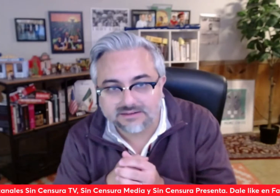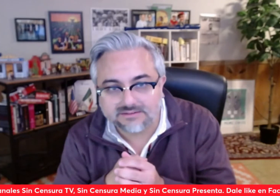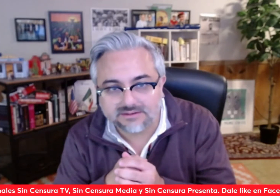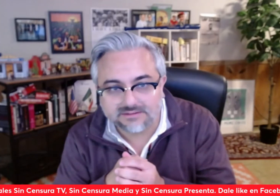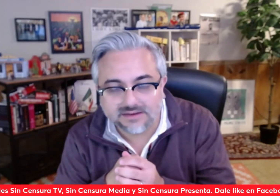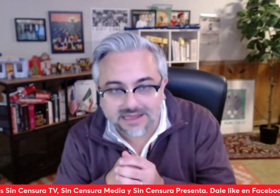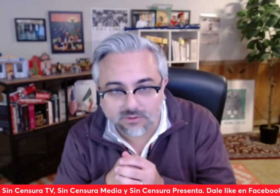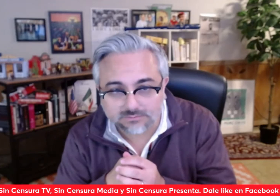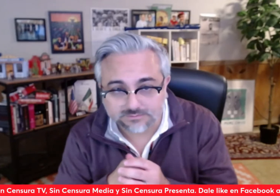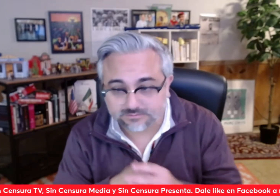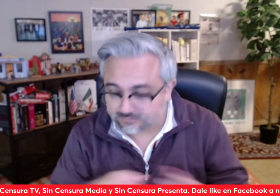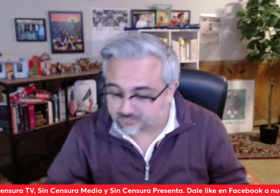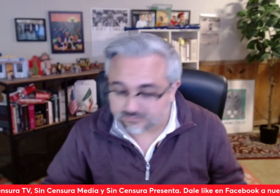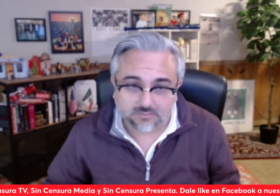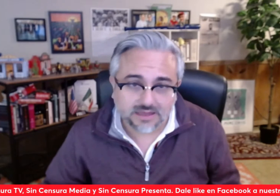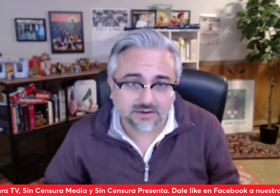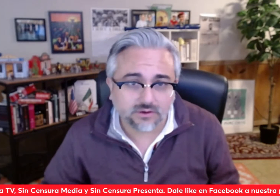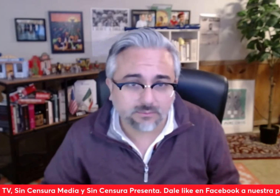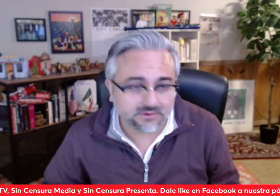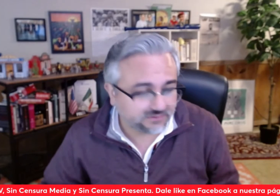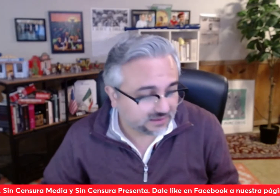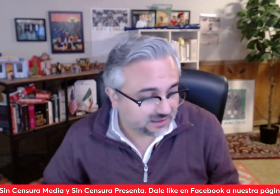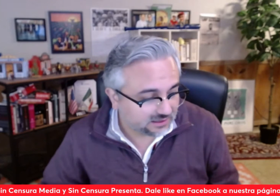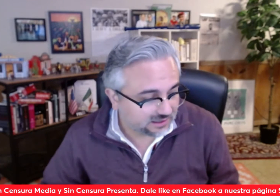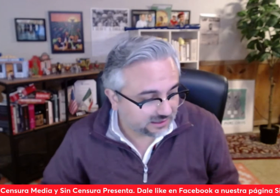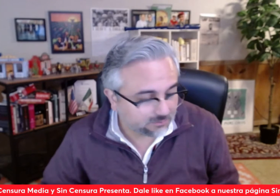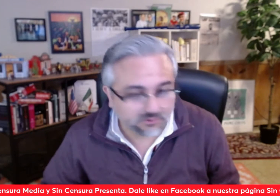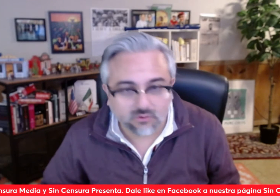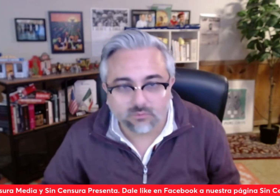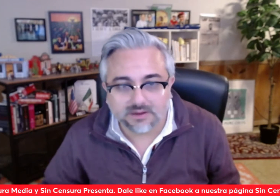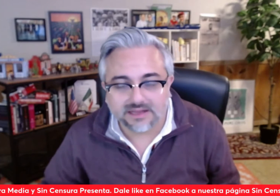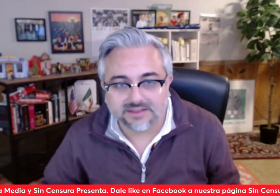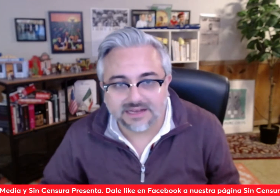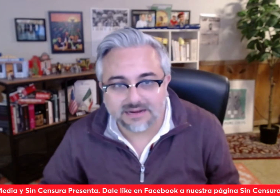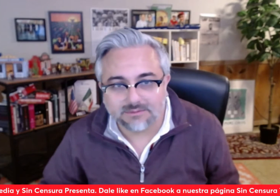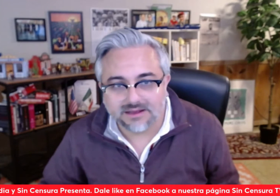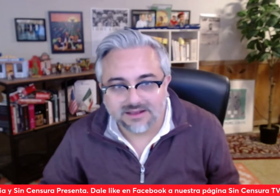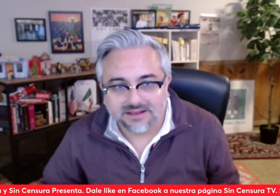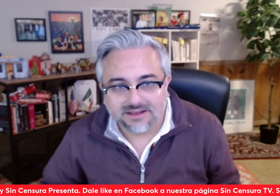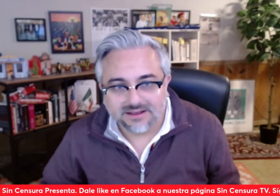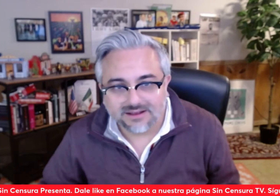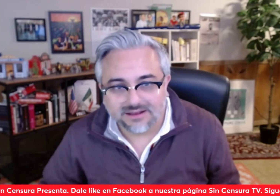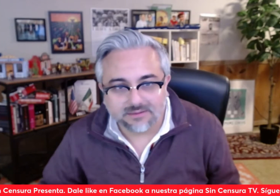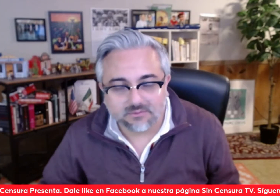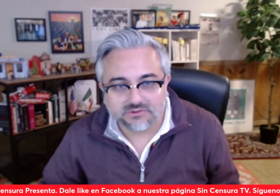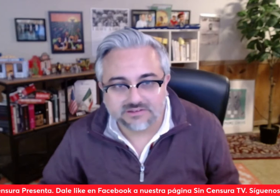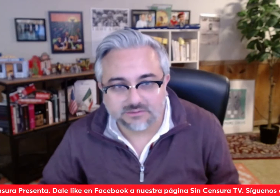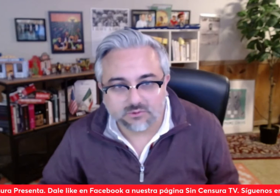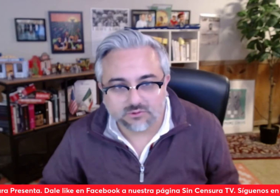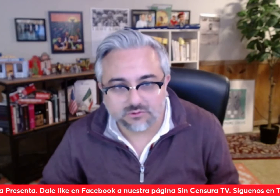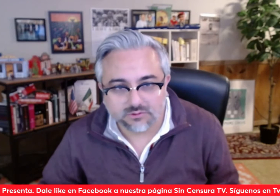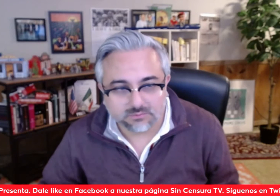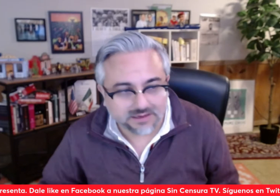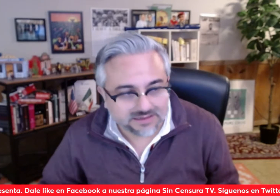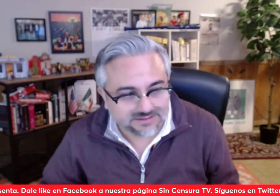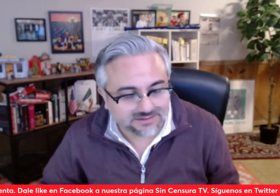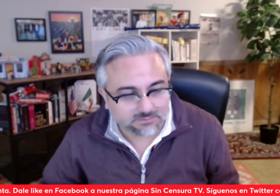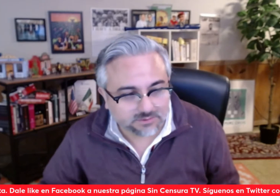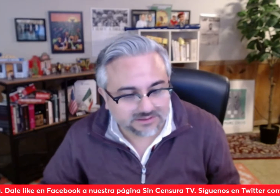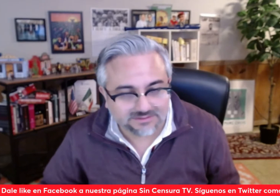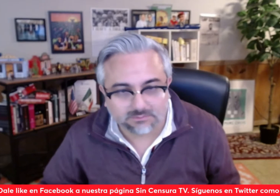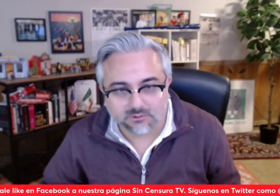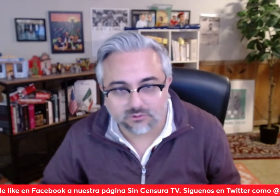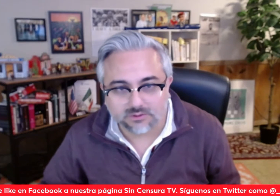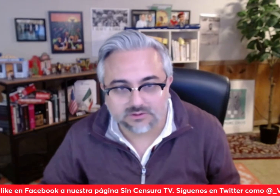ya en ese Senado, algo que pues le preocupa en el alma a muchísimos